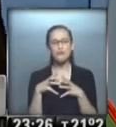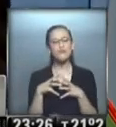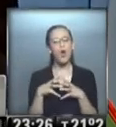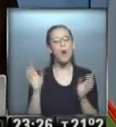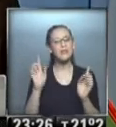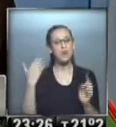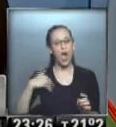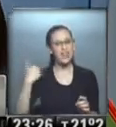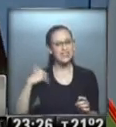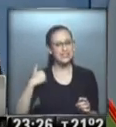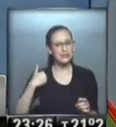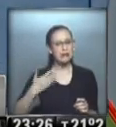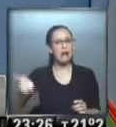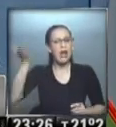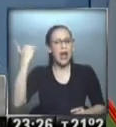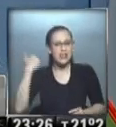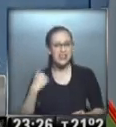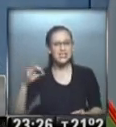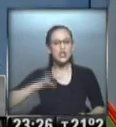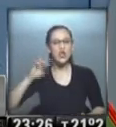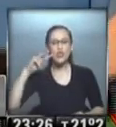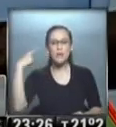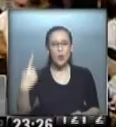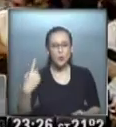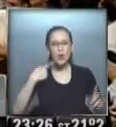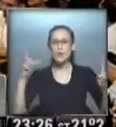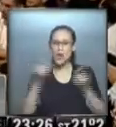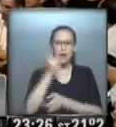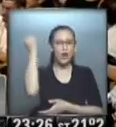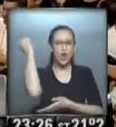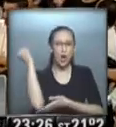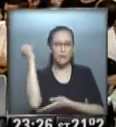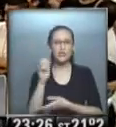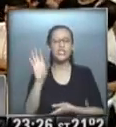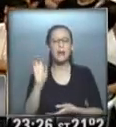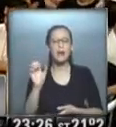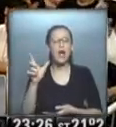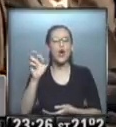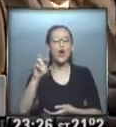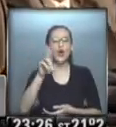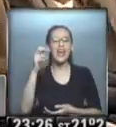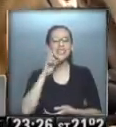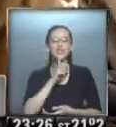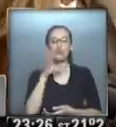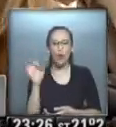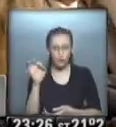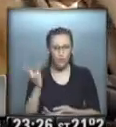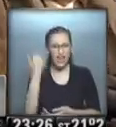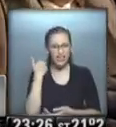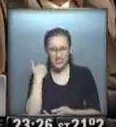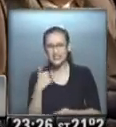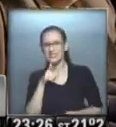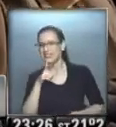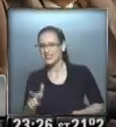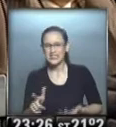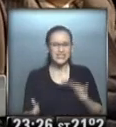se desintegraba en el año 2001 cuando ustedes pensaban esta empresa, esa Argentina que parecía que no